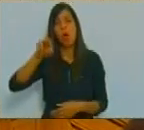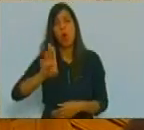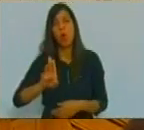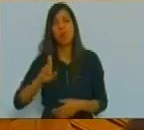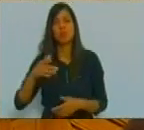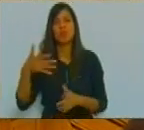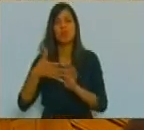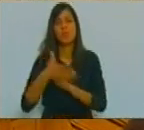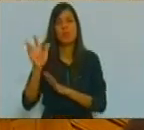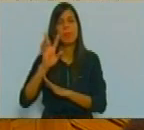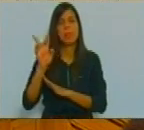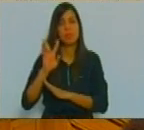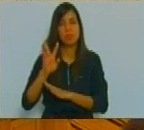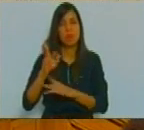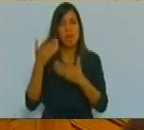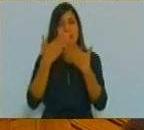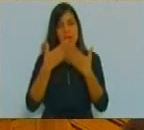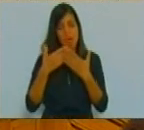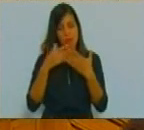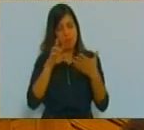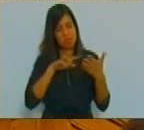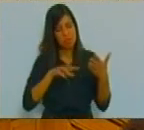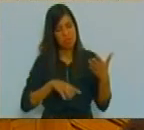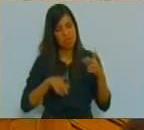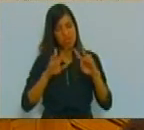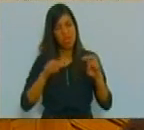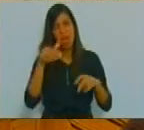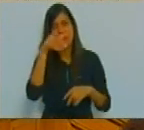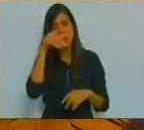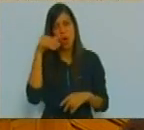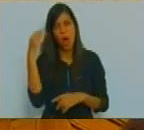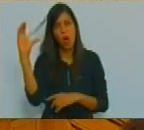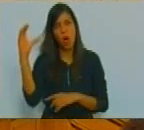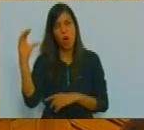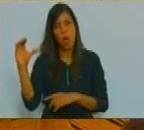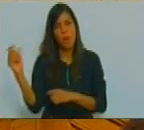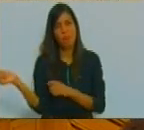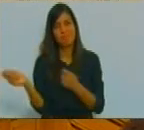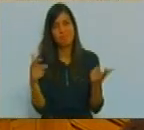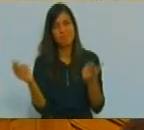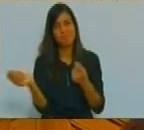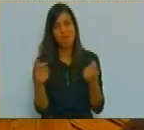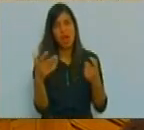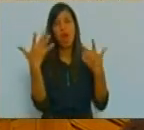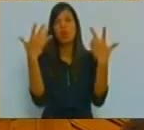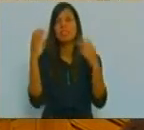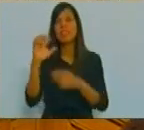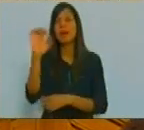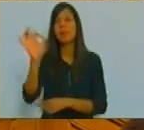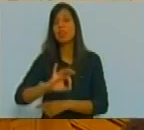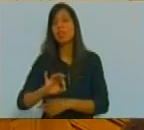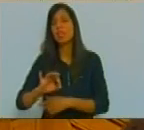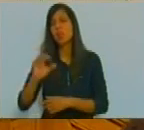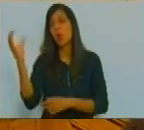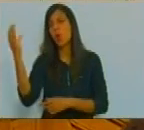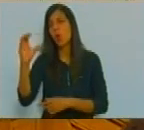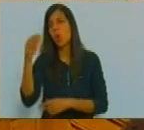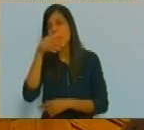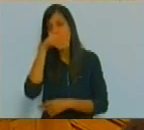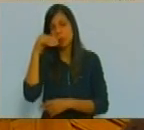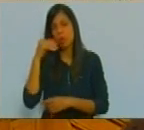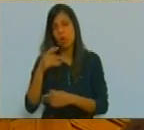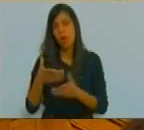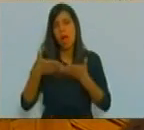cuando nosotros nos revisamos por donde sale la droga de colombia el 80 por ciento de esa droga sale por el